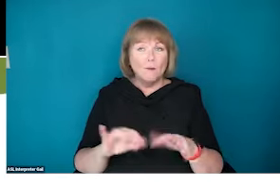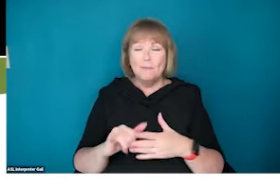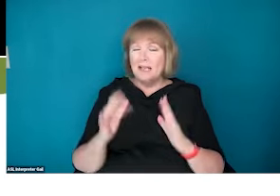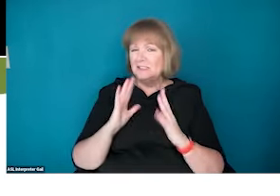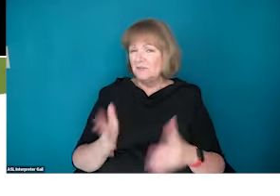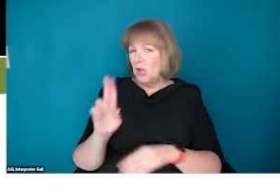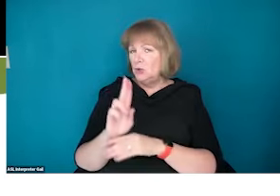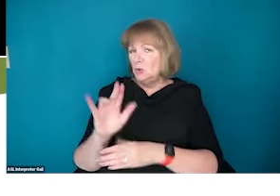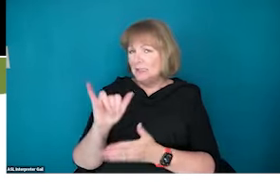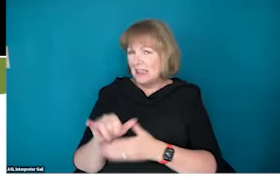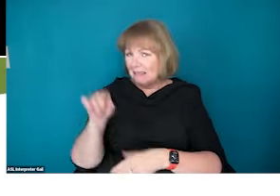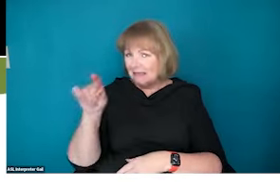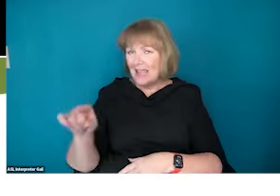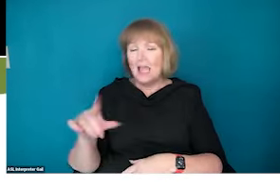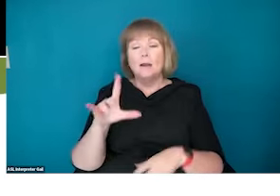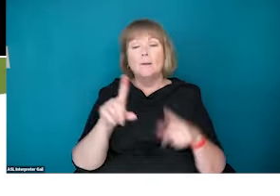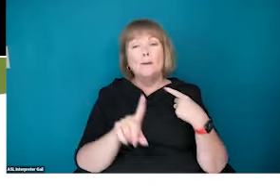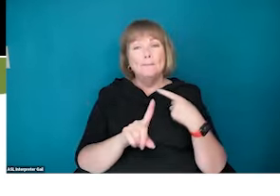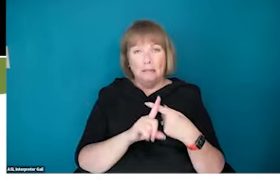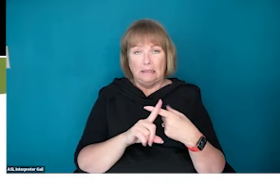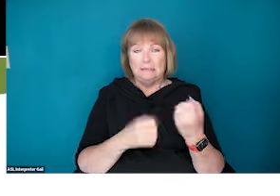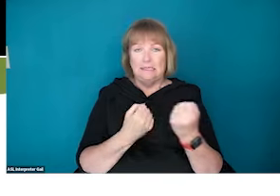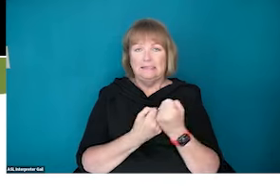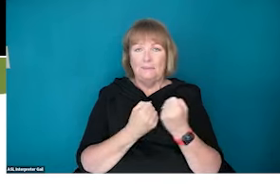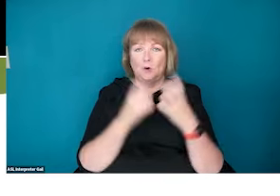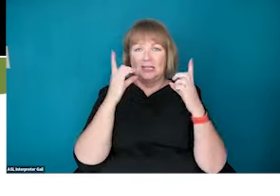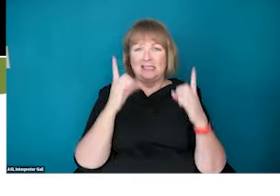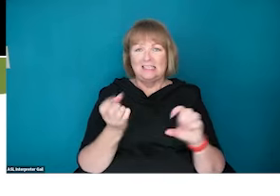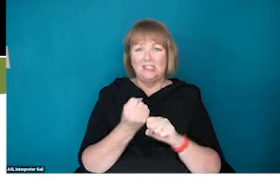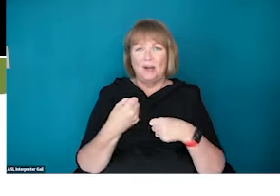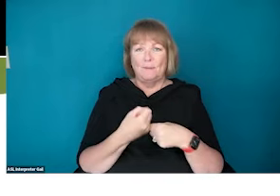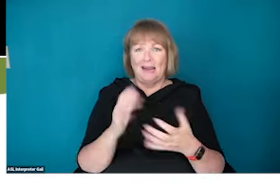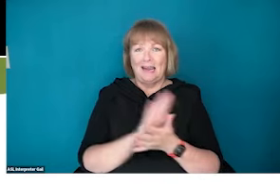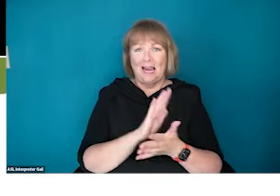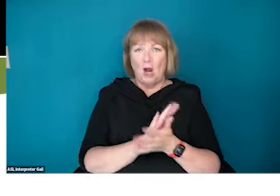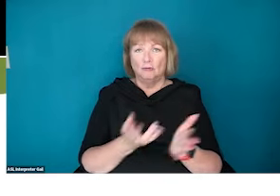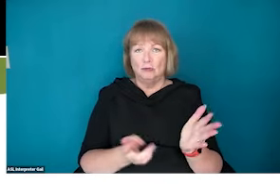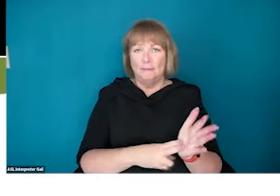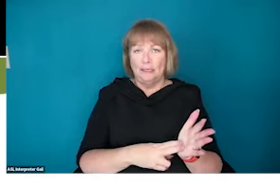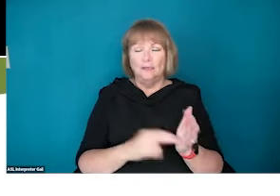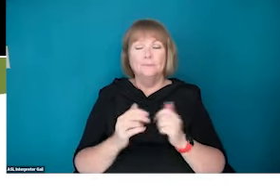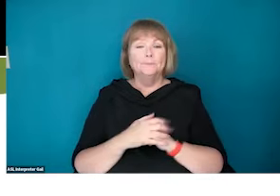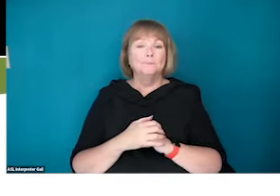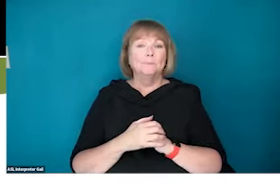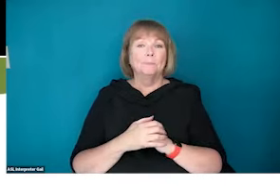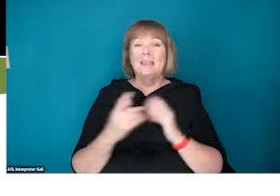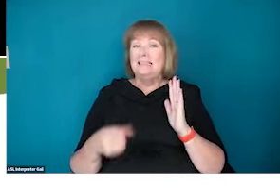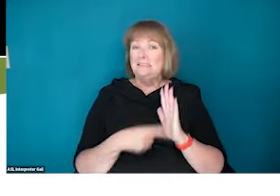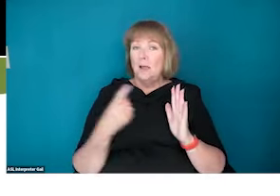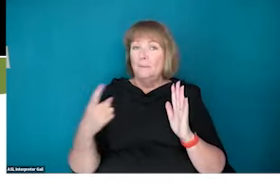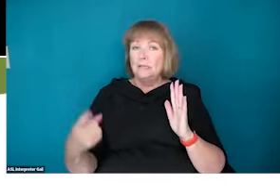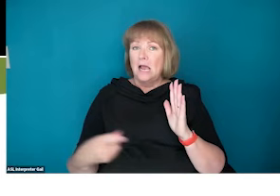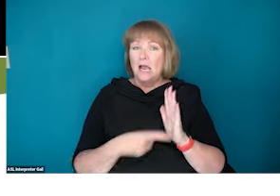Estar conectados, estar presentes, ir a reuniones con usted, a sesiones de planeación. Están